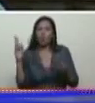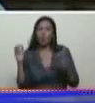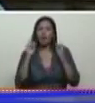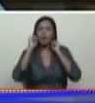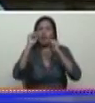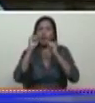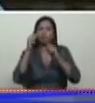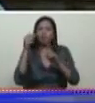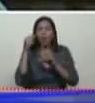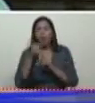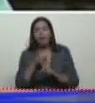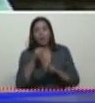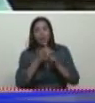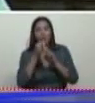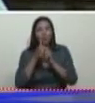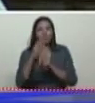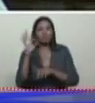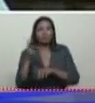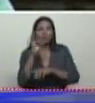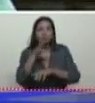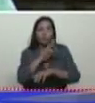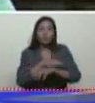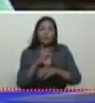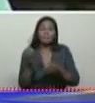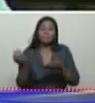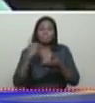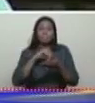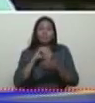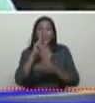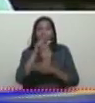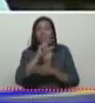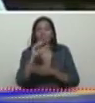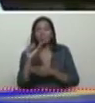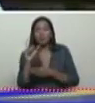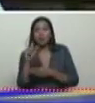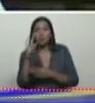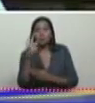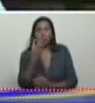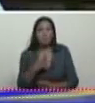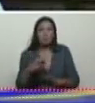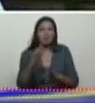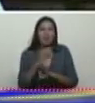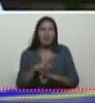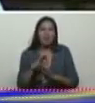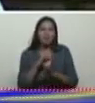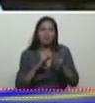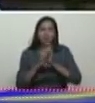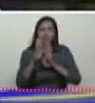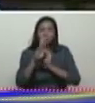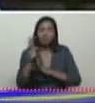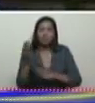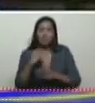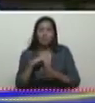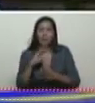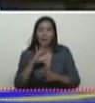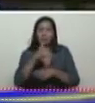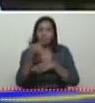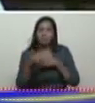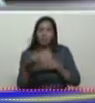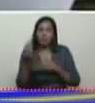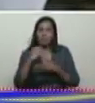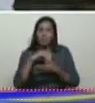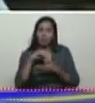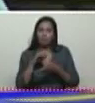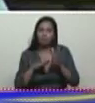batalla contra el sarampión. Más de 3 semanas sin un solo caso. Avanzamos, nos planificamos